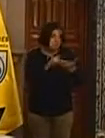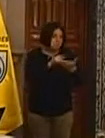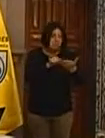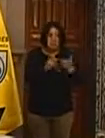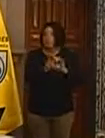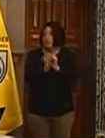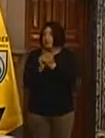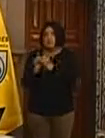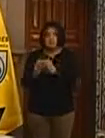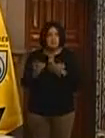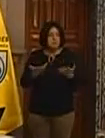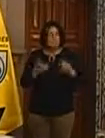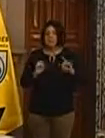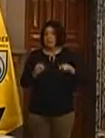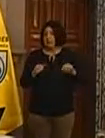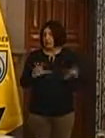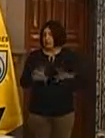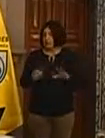poder hacerla.